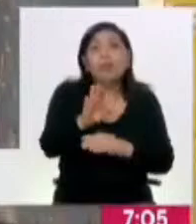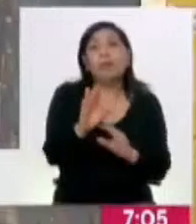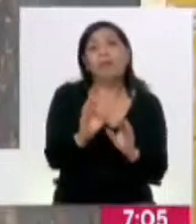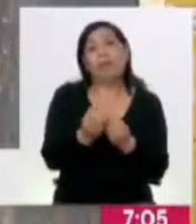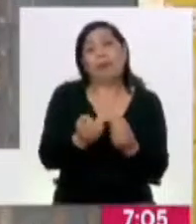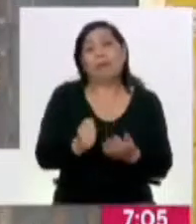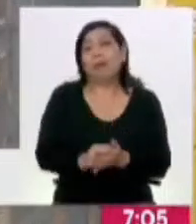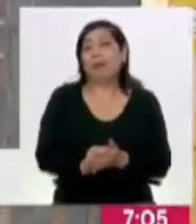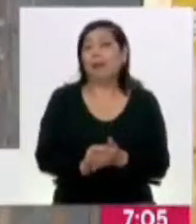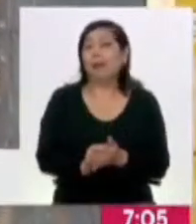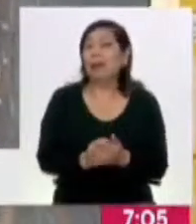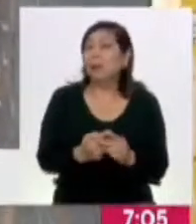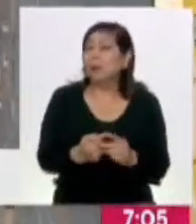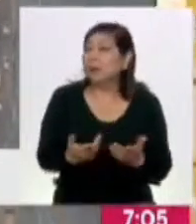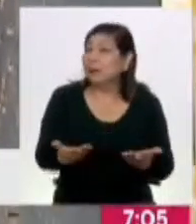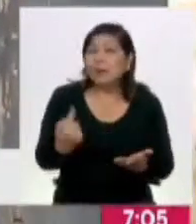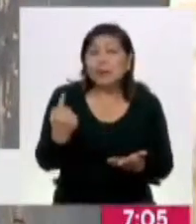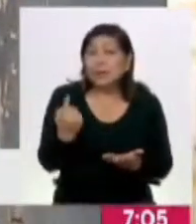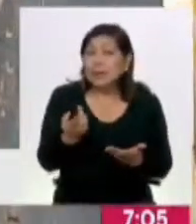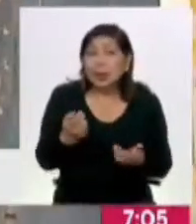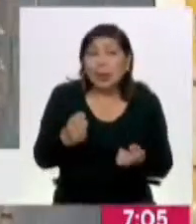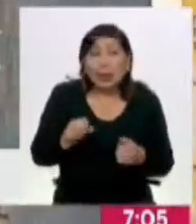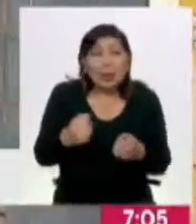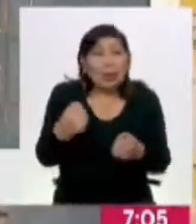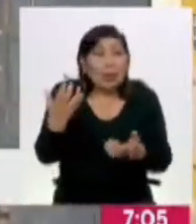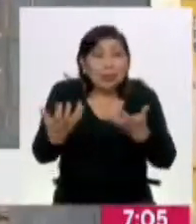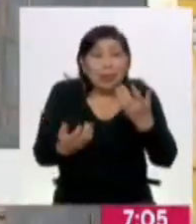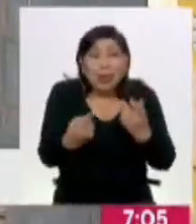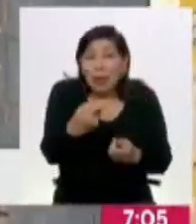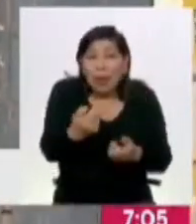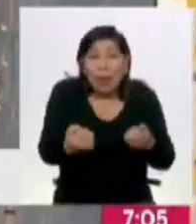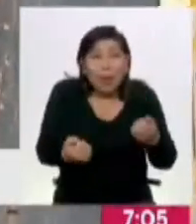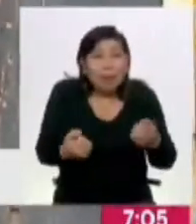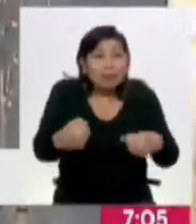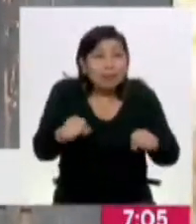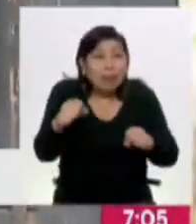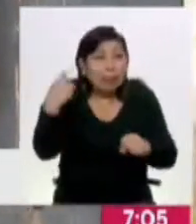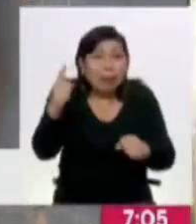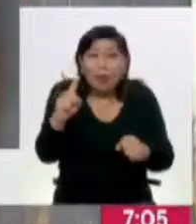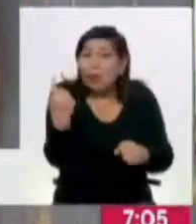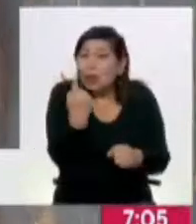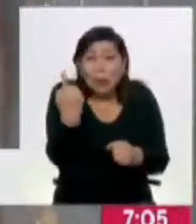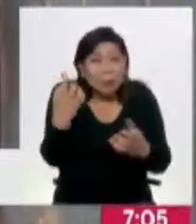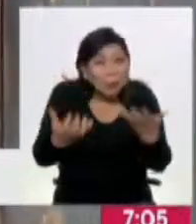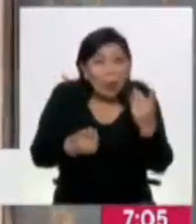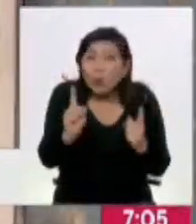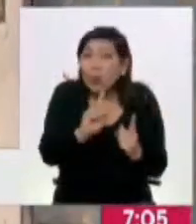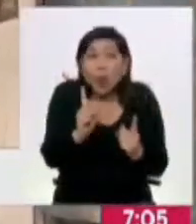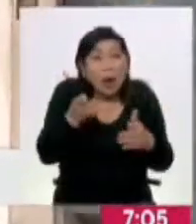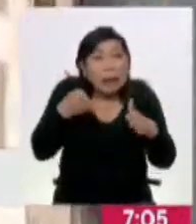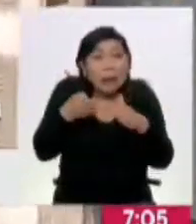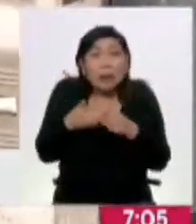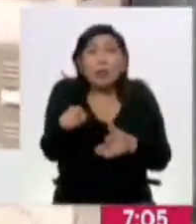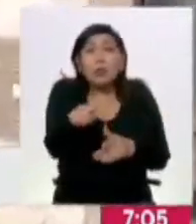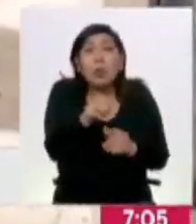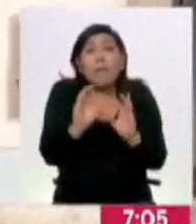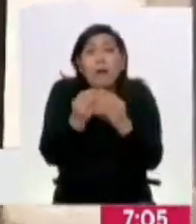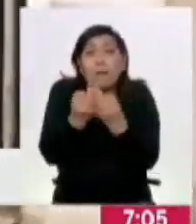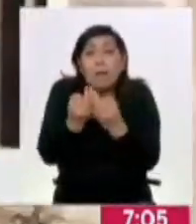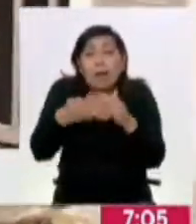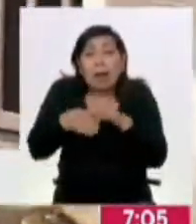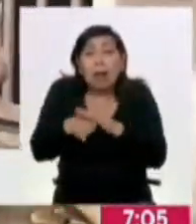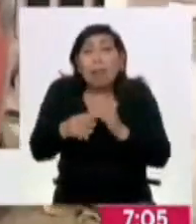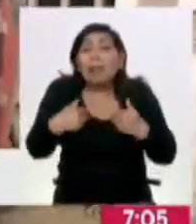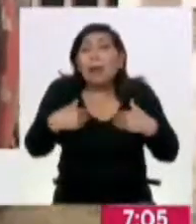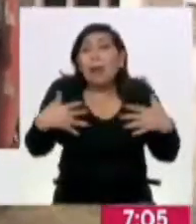familia, no contentos solamente con destruir la herramienta de trabajo. Ellos están realmente muy, muy asustados.